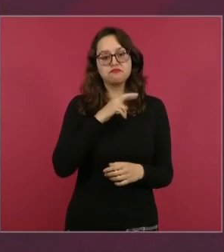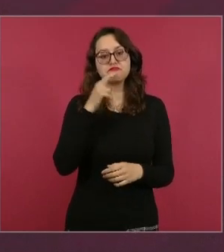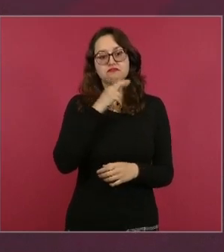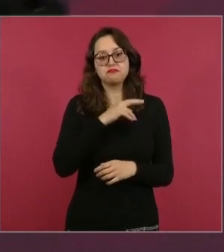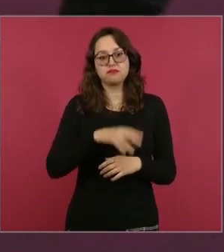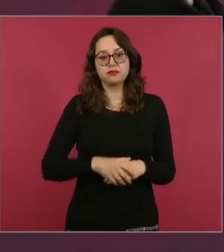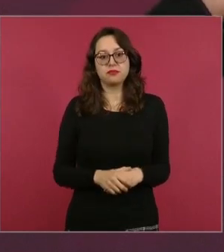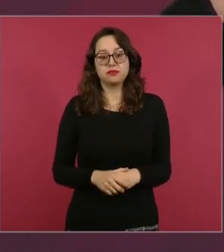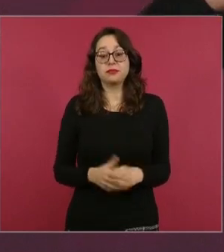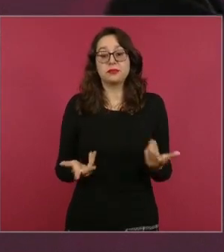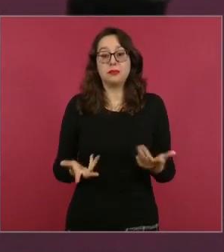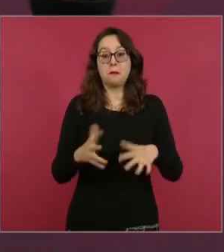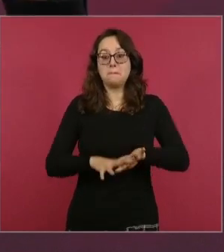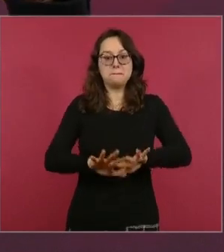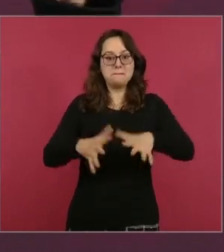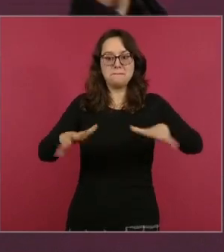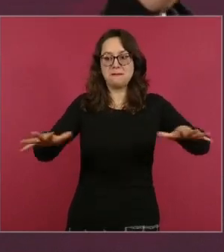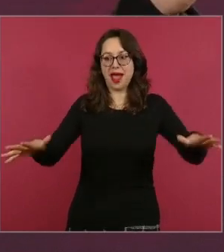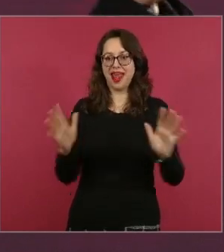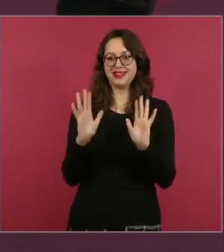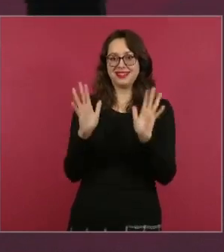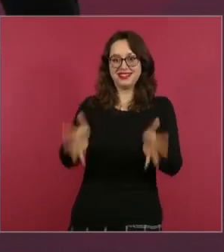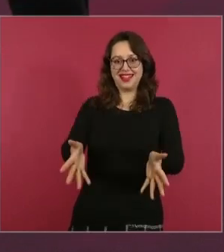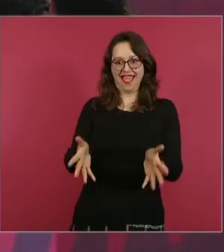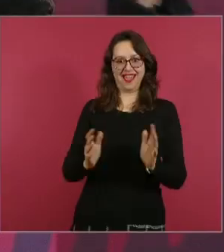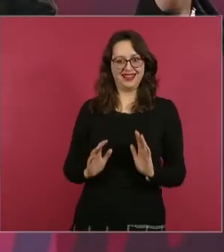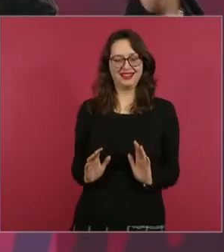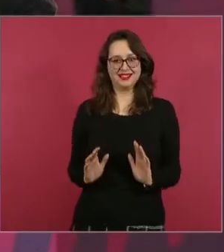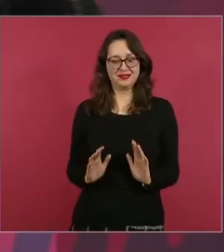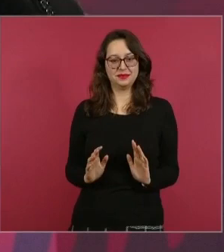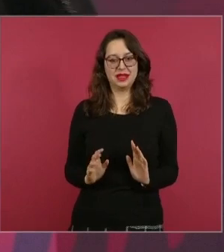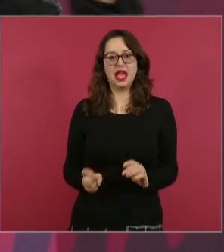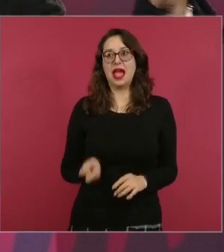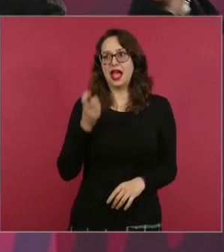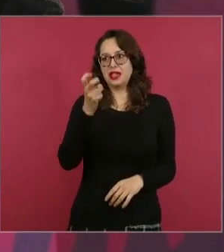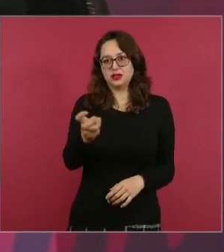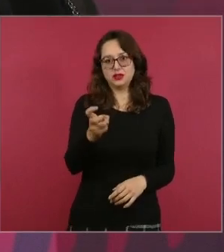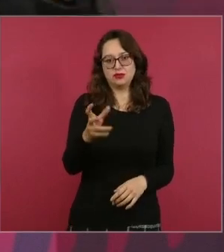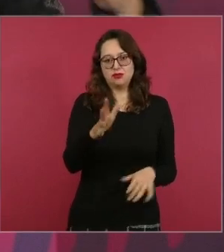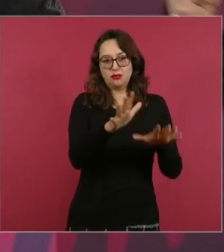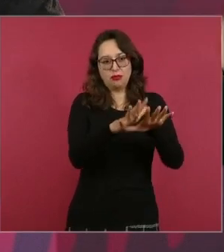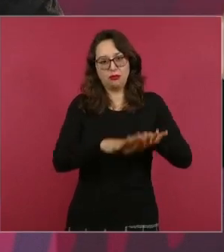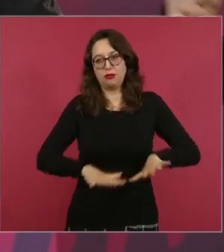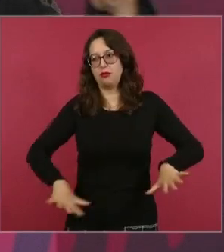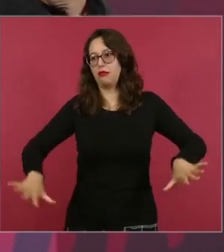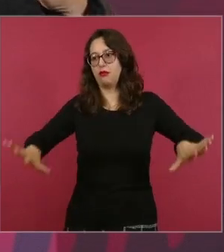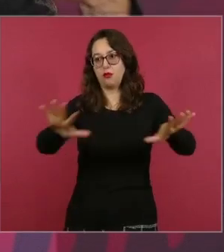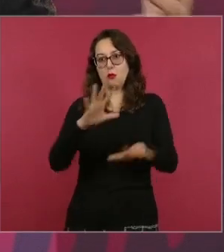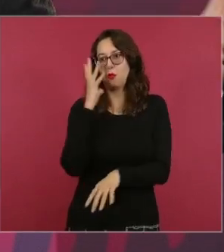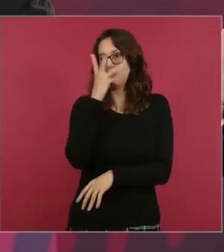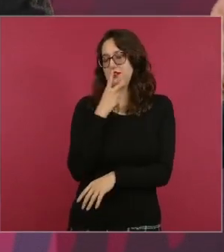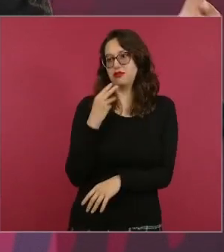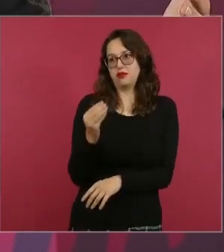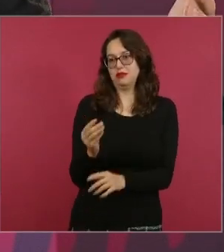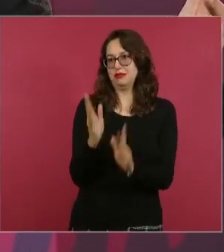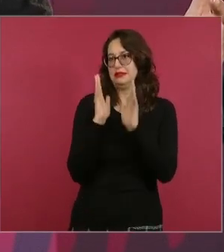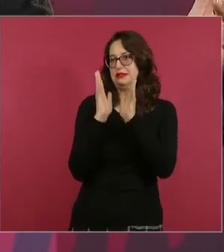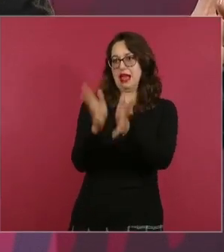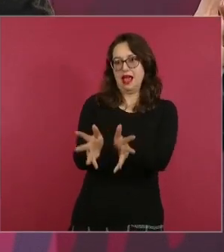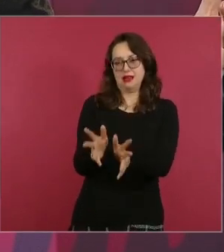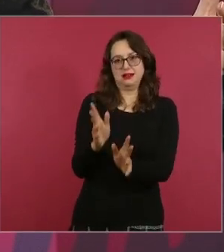las playas están ahí la belleza de las bahías que es única eso está